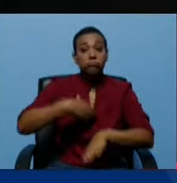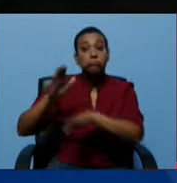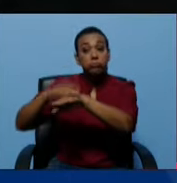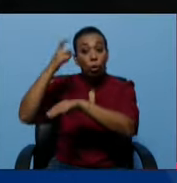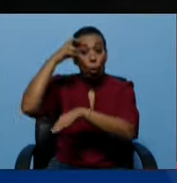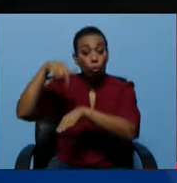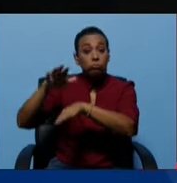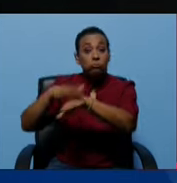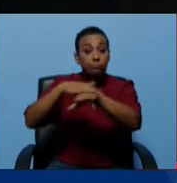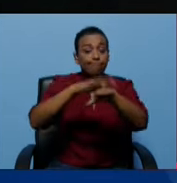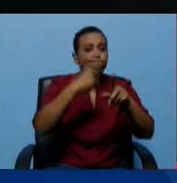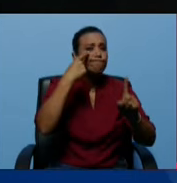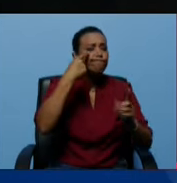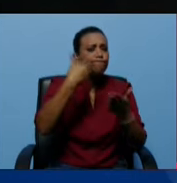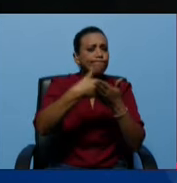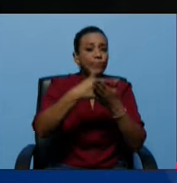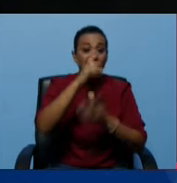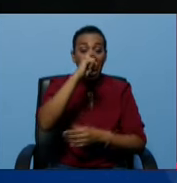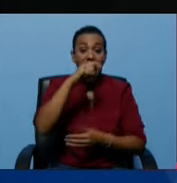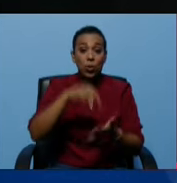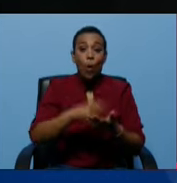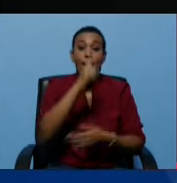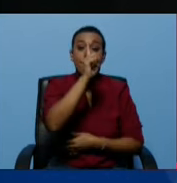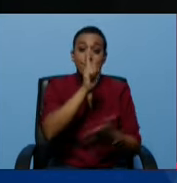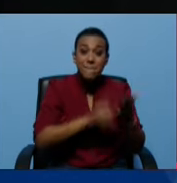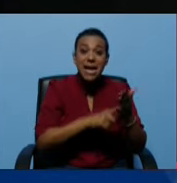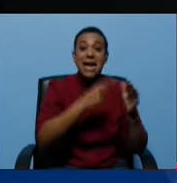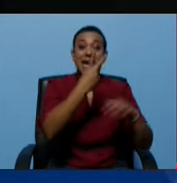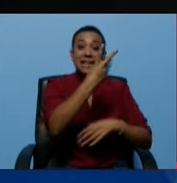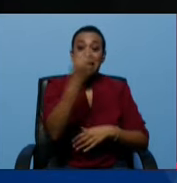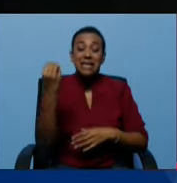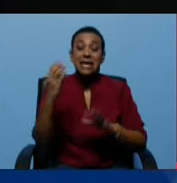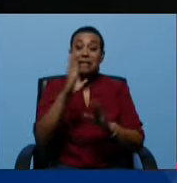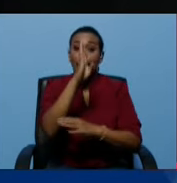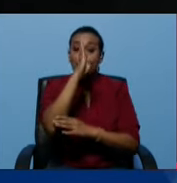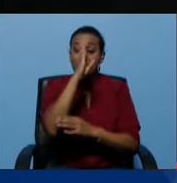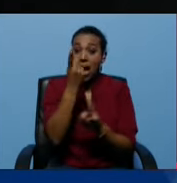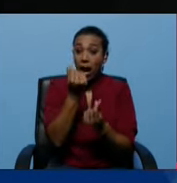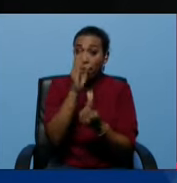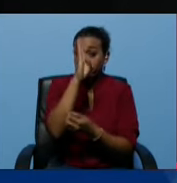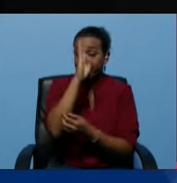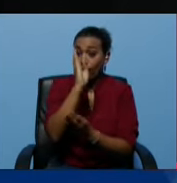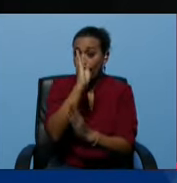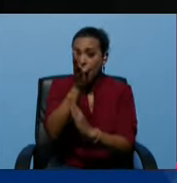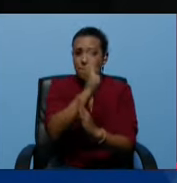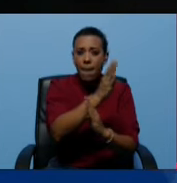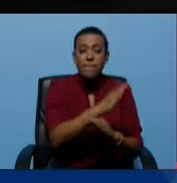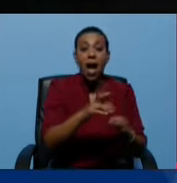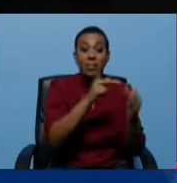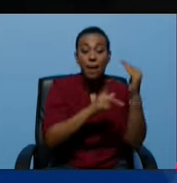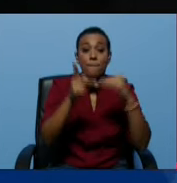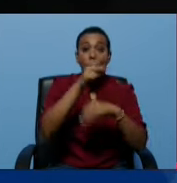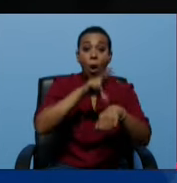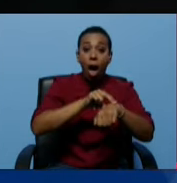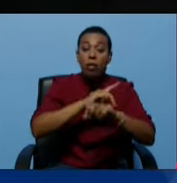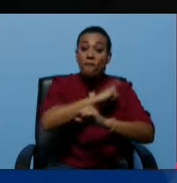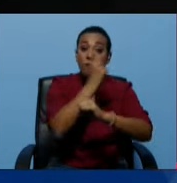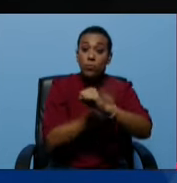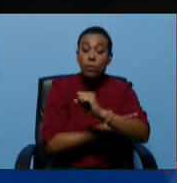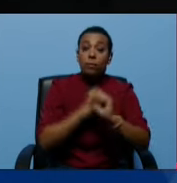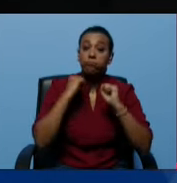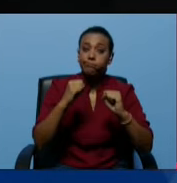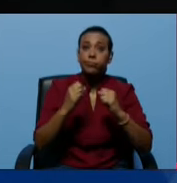ustedes, este año activamos 1.300 becas de posgrado y fortalecimiento